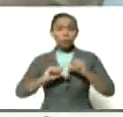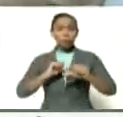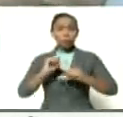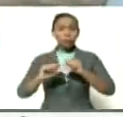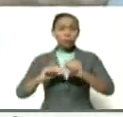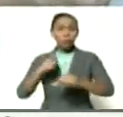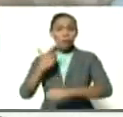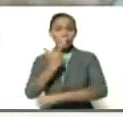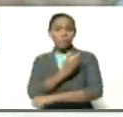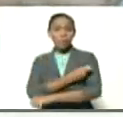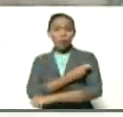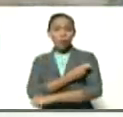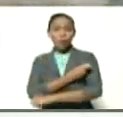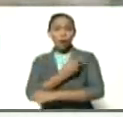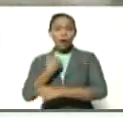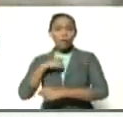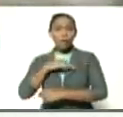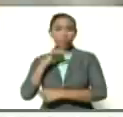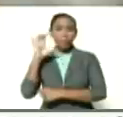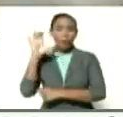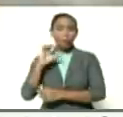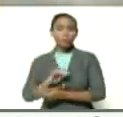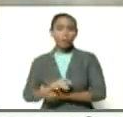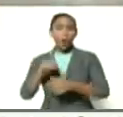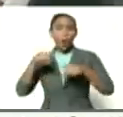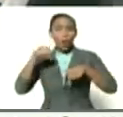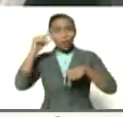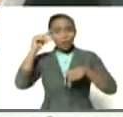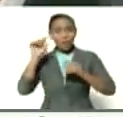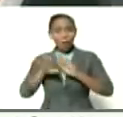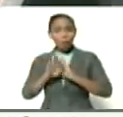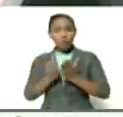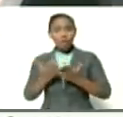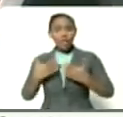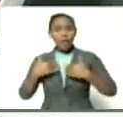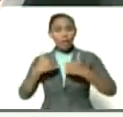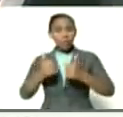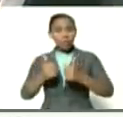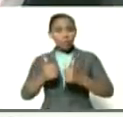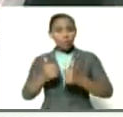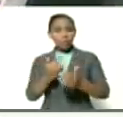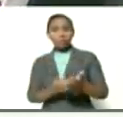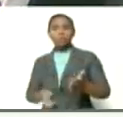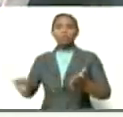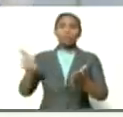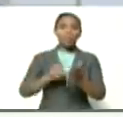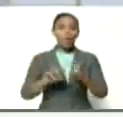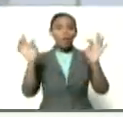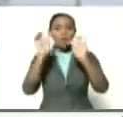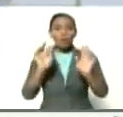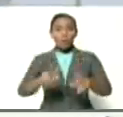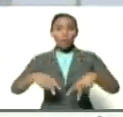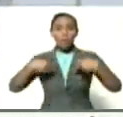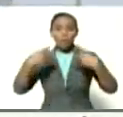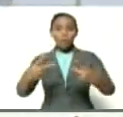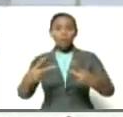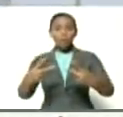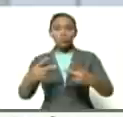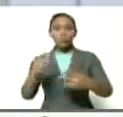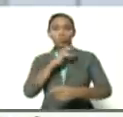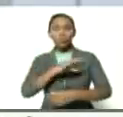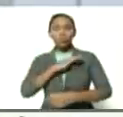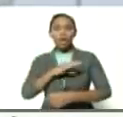vacunación en nuestro país. Hoy Día Mundial de la Salud, reivindicamos el modelo del socialismo bolivariano,